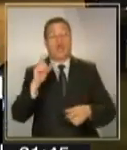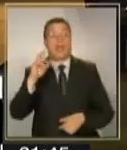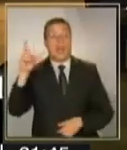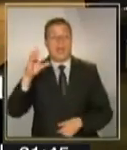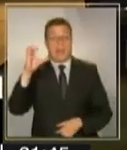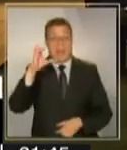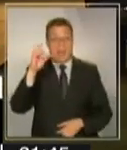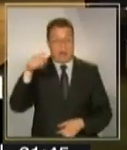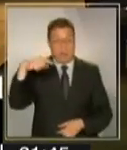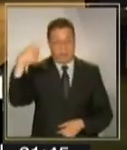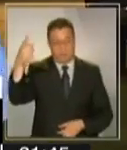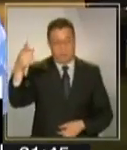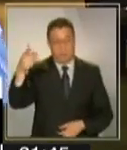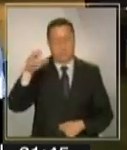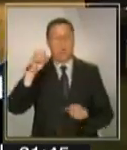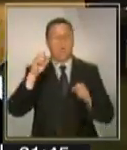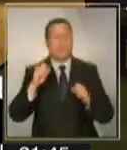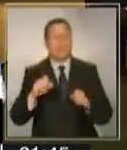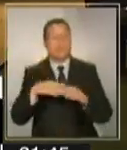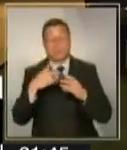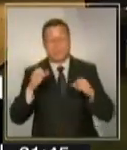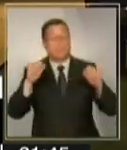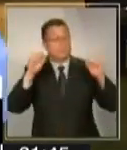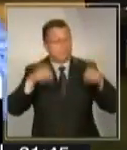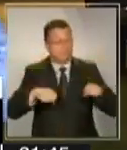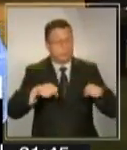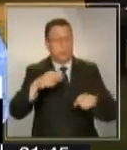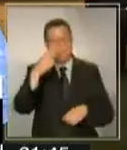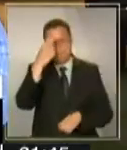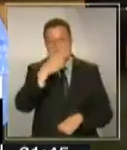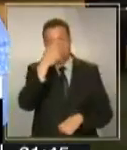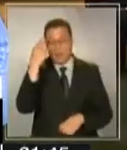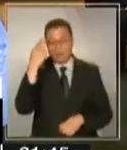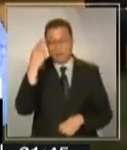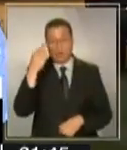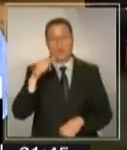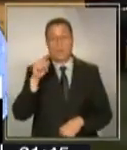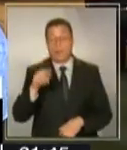próximo, para poder luego ratificarlo en el mes de marzo. Así está